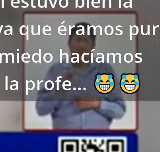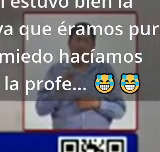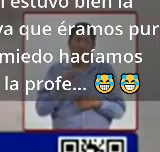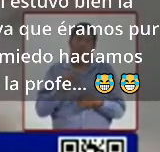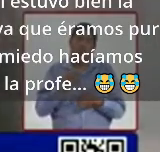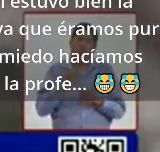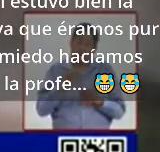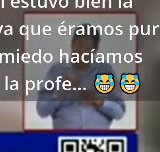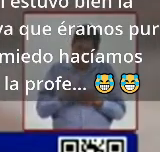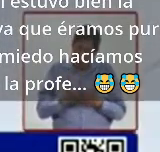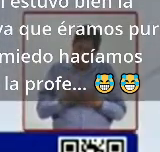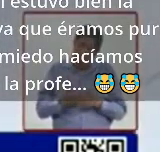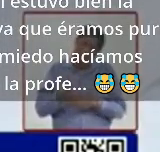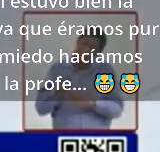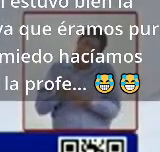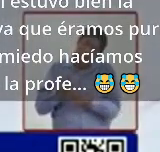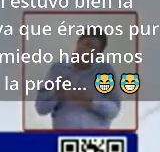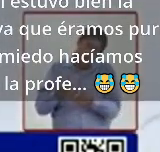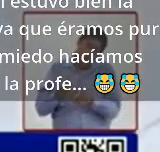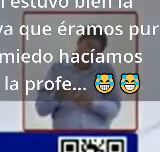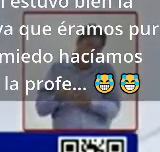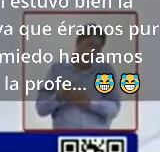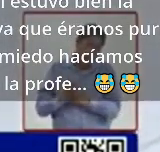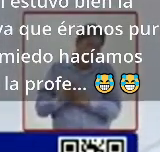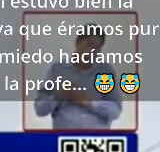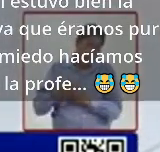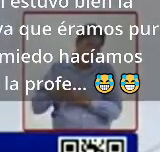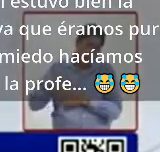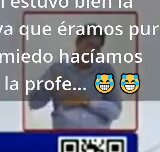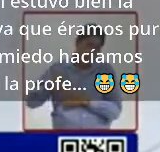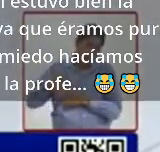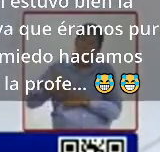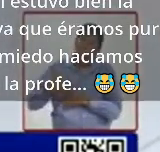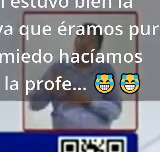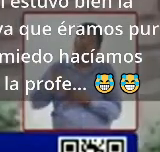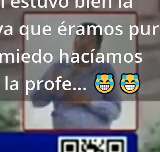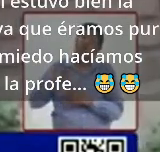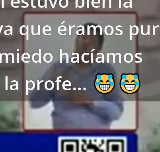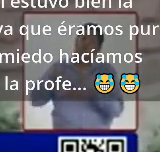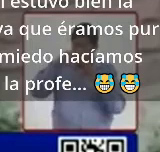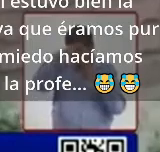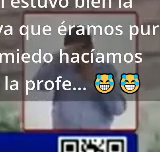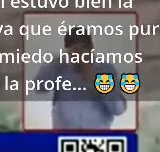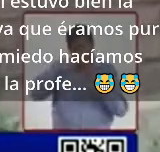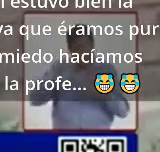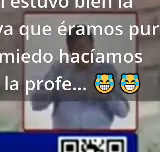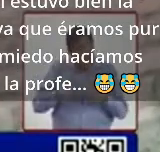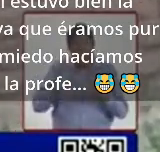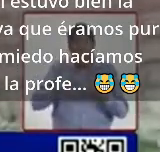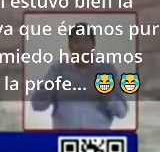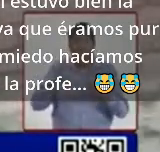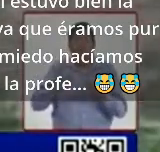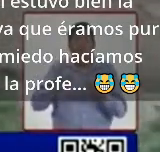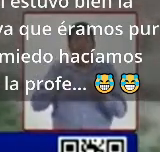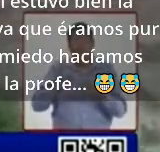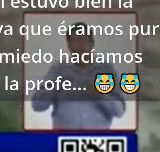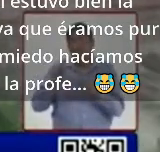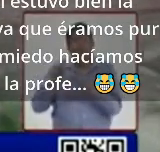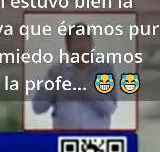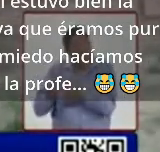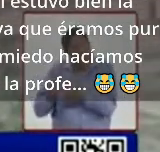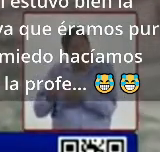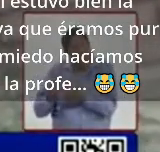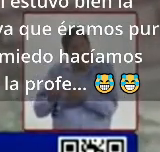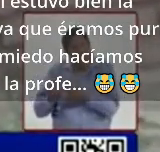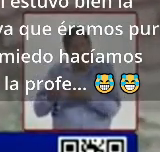no es bueno que se trabaje desde ese punto de vista. Son contenidos del aparato reproductor, pero sin embargo hay formas de poder enseñar. Y no es la